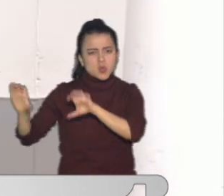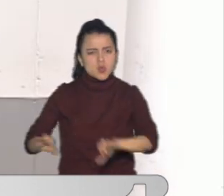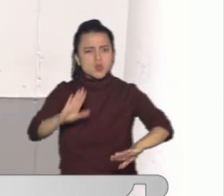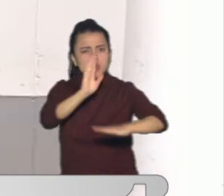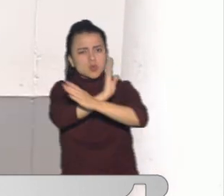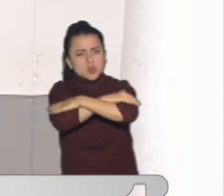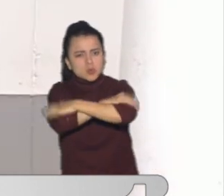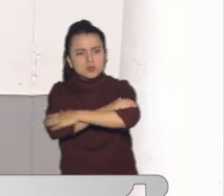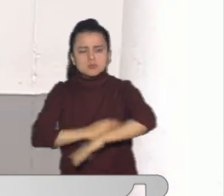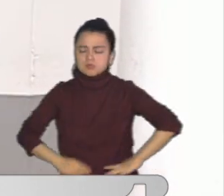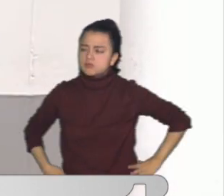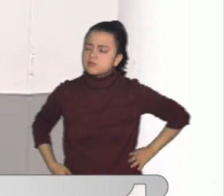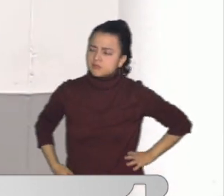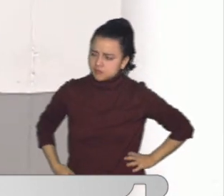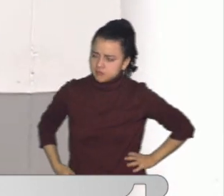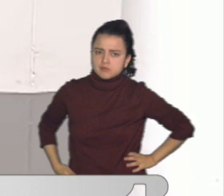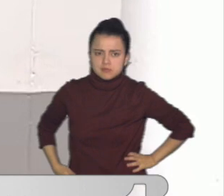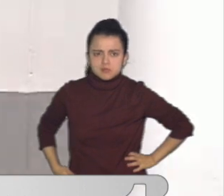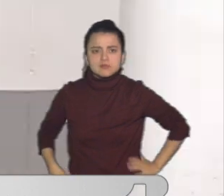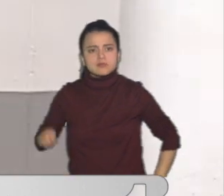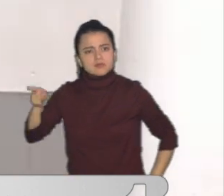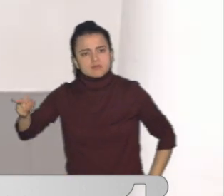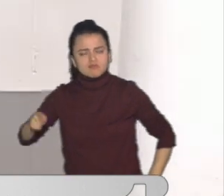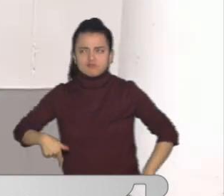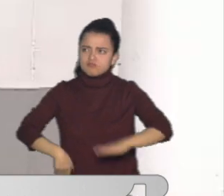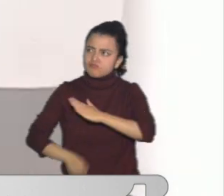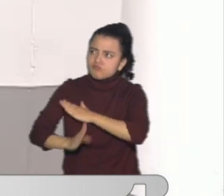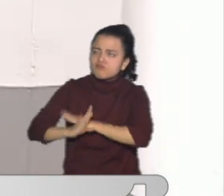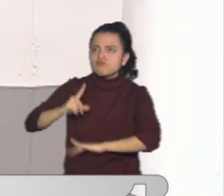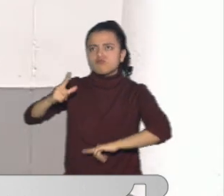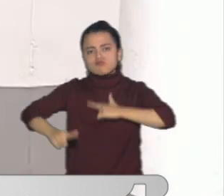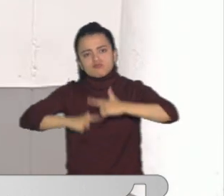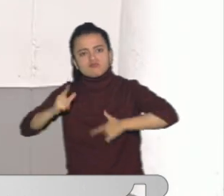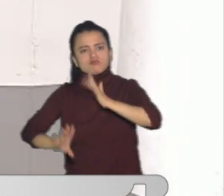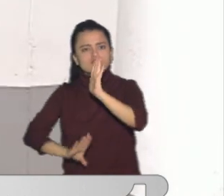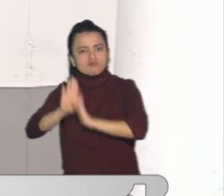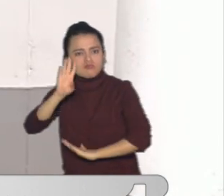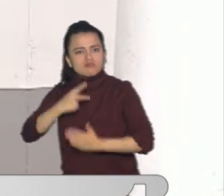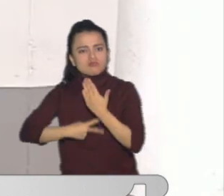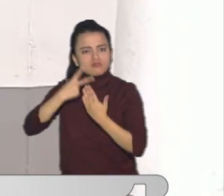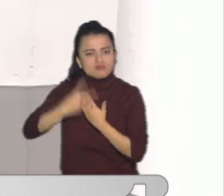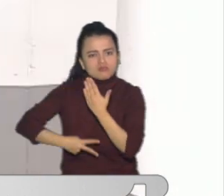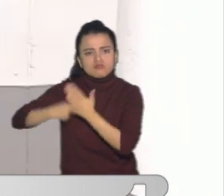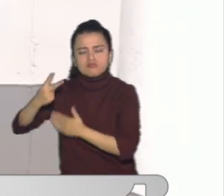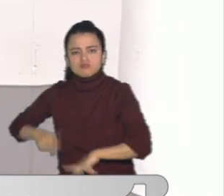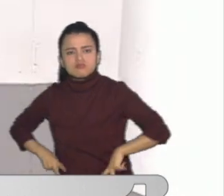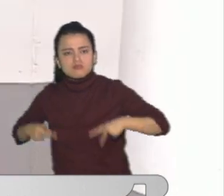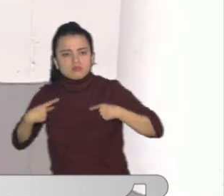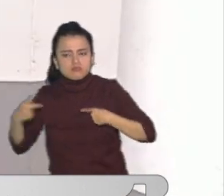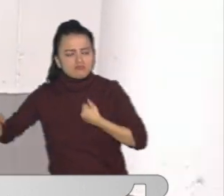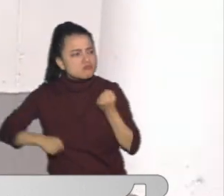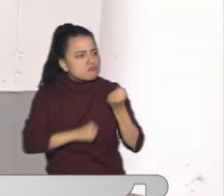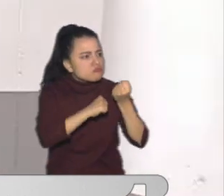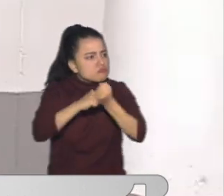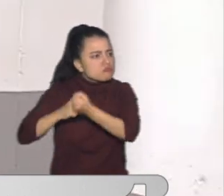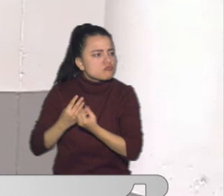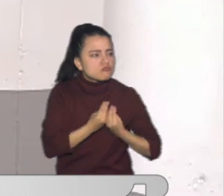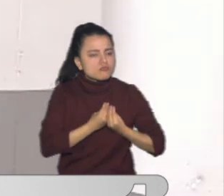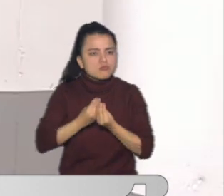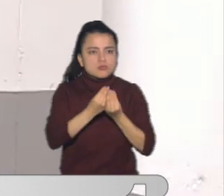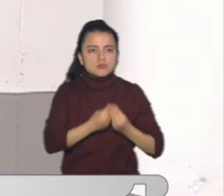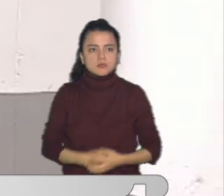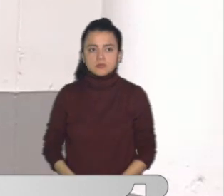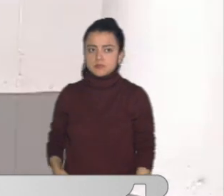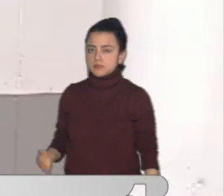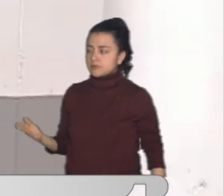trabajo, con la que le salía adelante, apoyaba siempre a sus compañeros. Vengo a